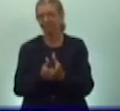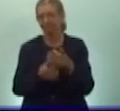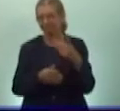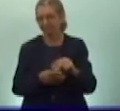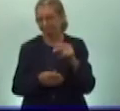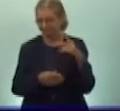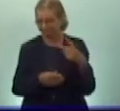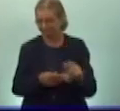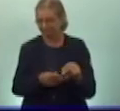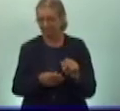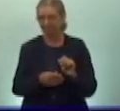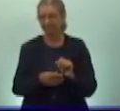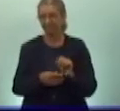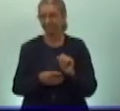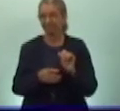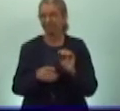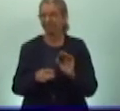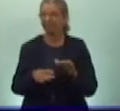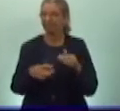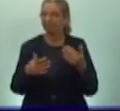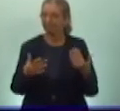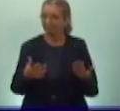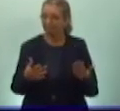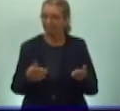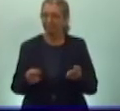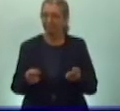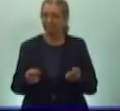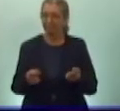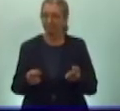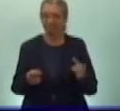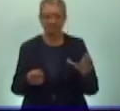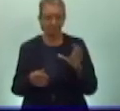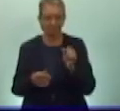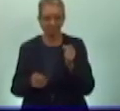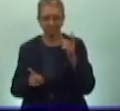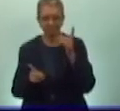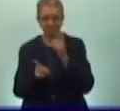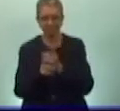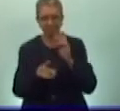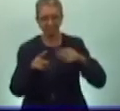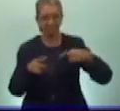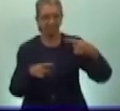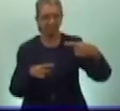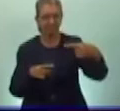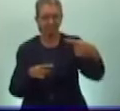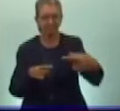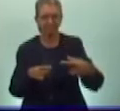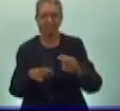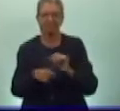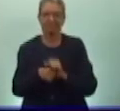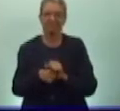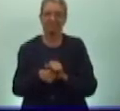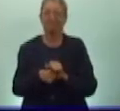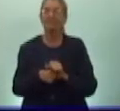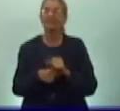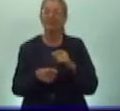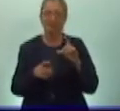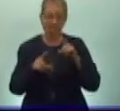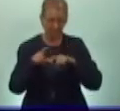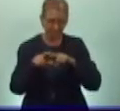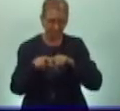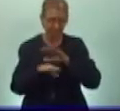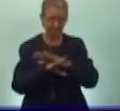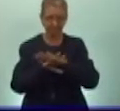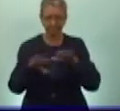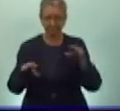ejercitando. Independientemente de hoy, o sea, durante todos los encuentros que nos queden, vamos a estar ejercitando contenidos que ya ustedes